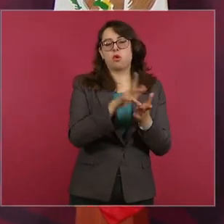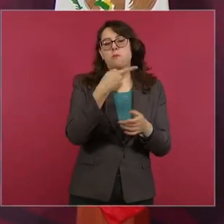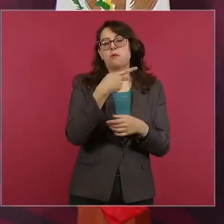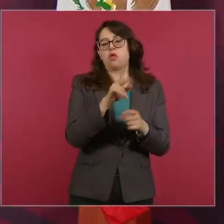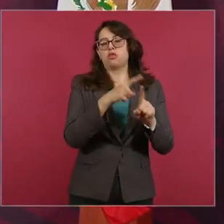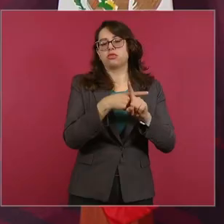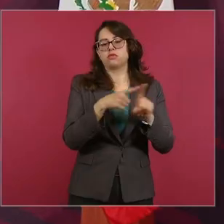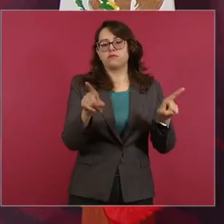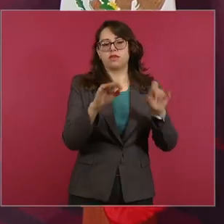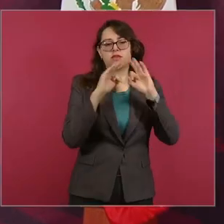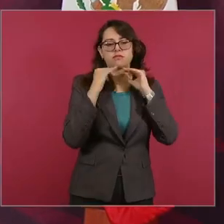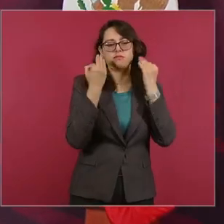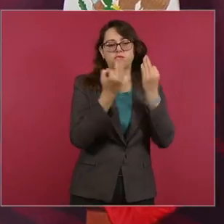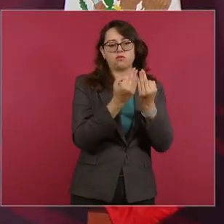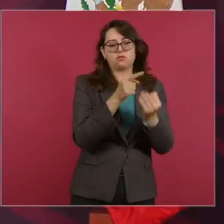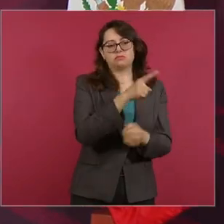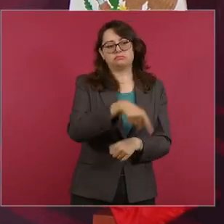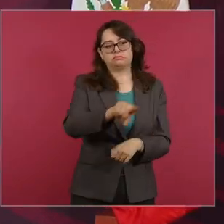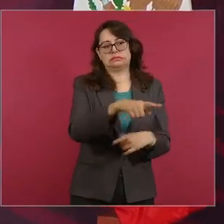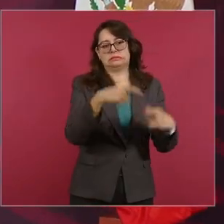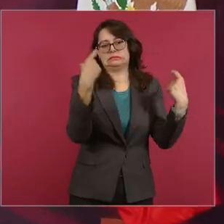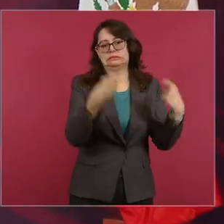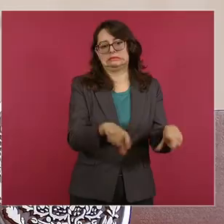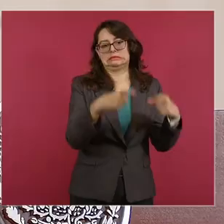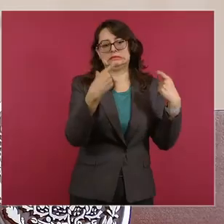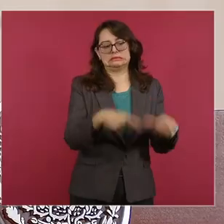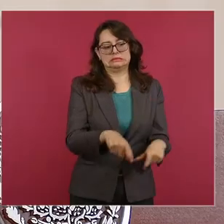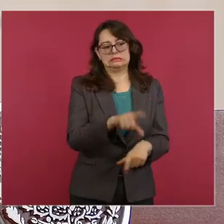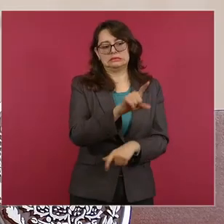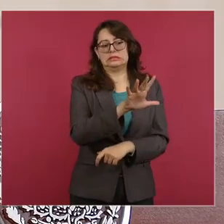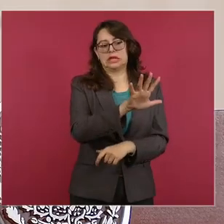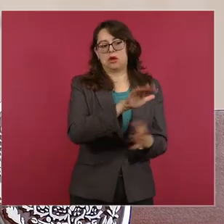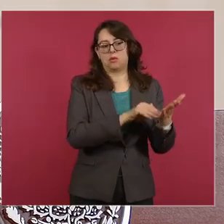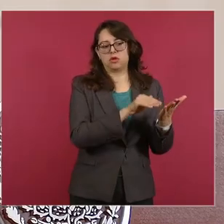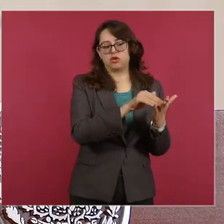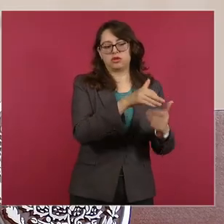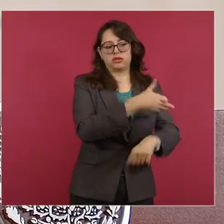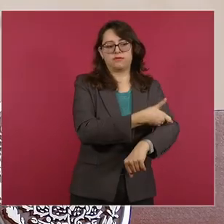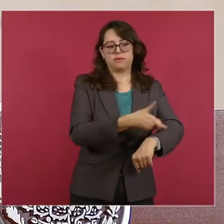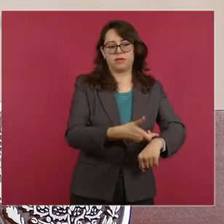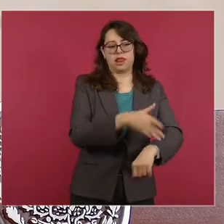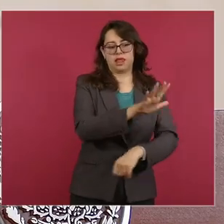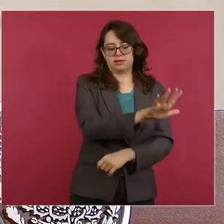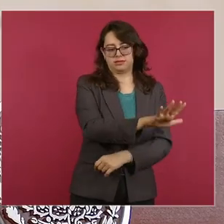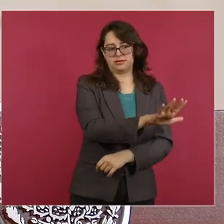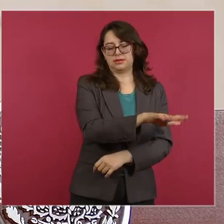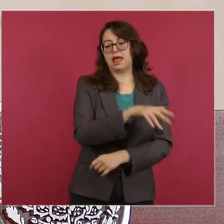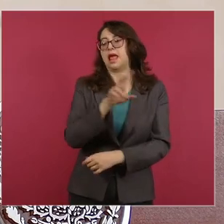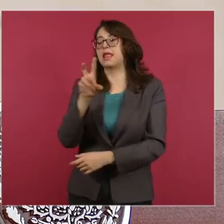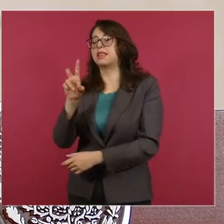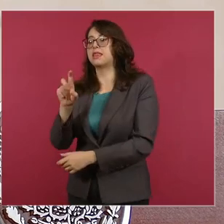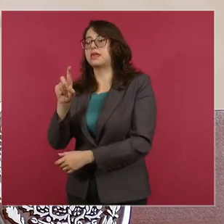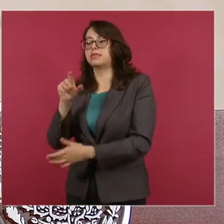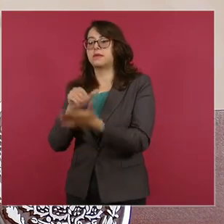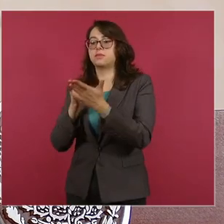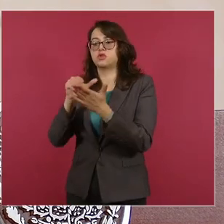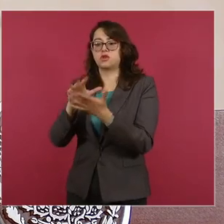que les toca, aunque sea una pequeña porción del presupuesto.